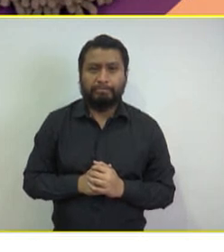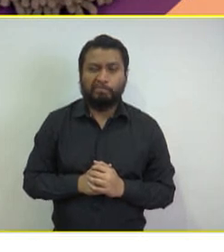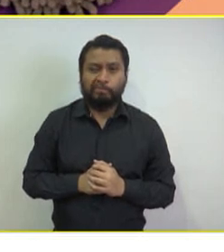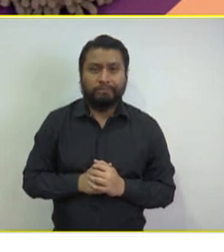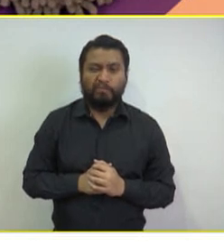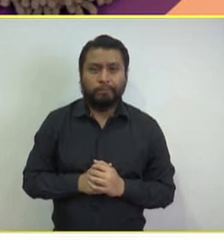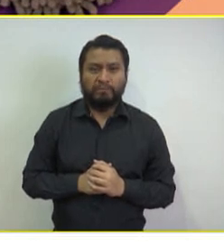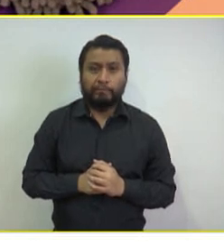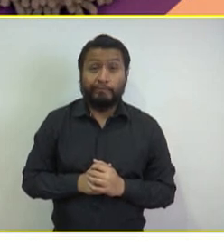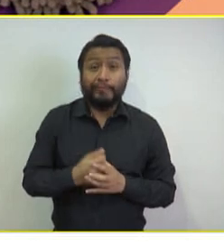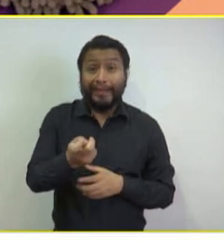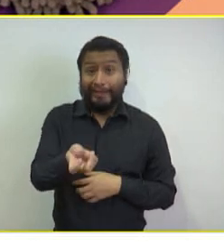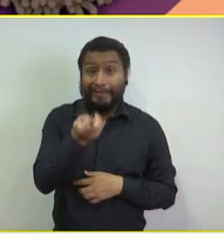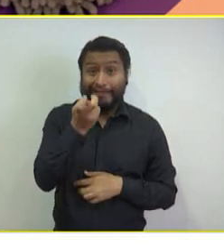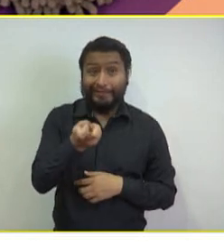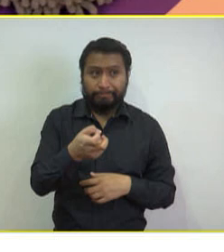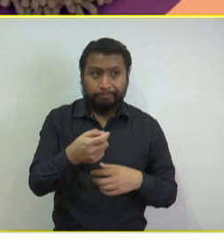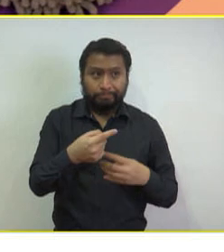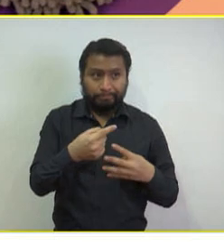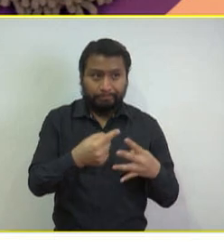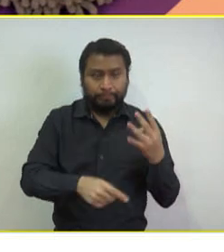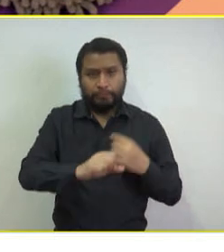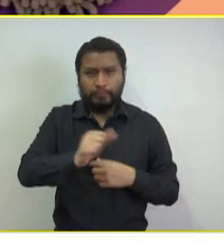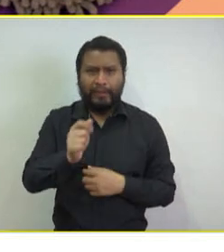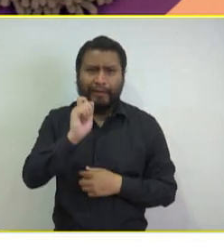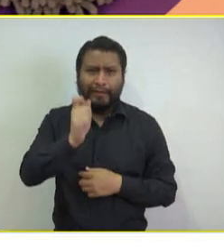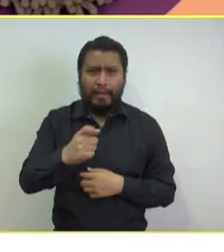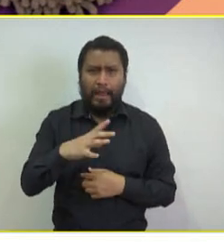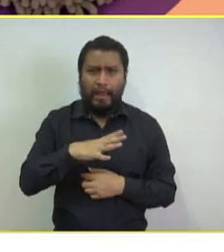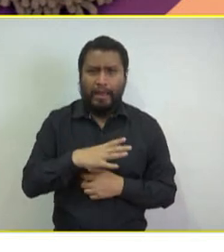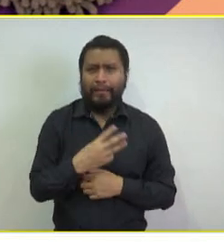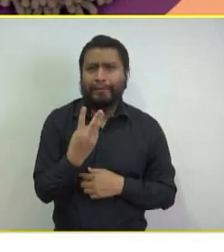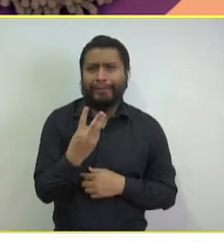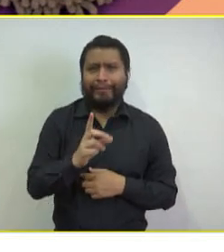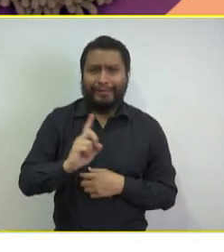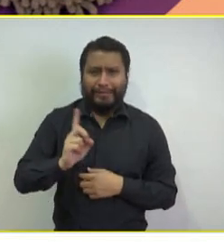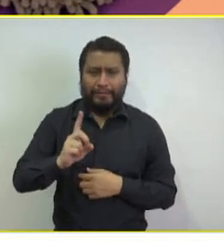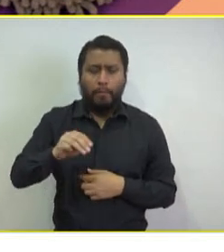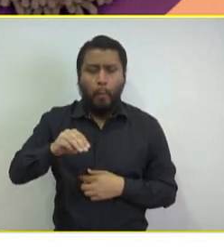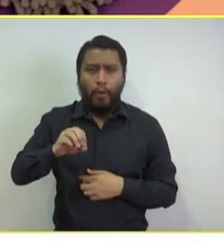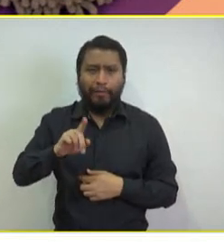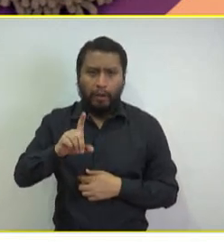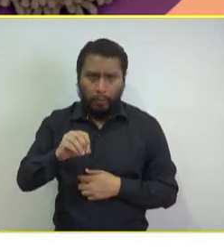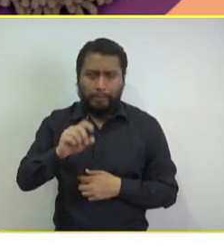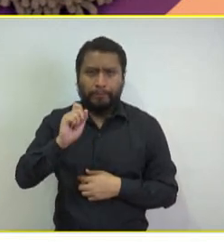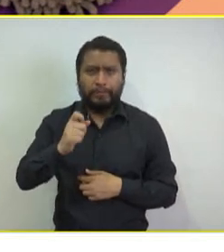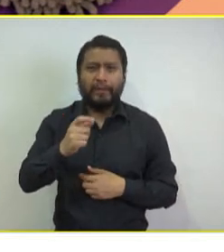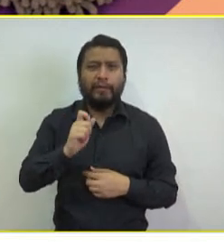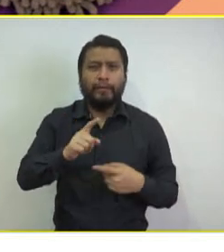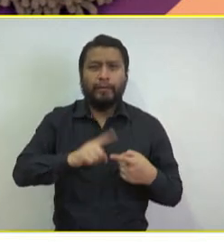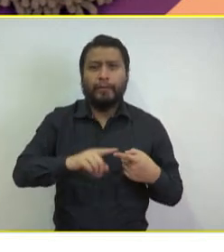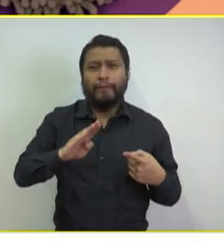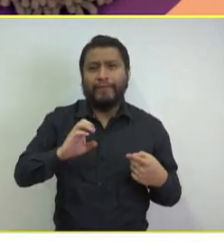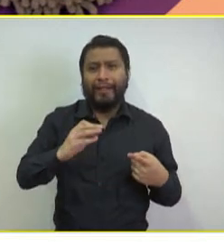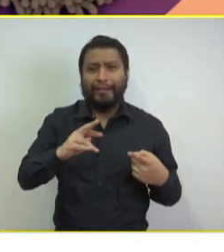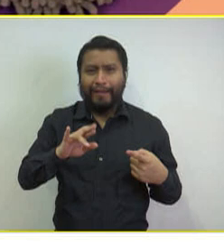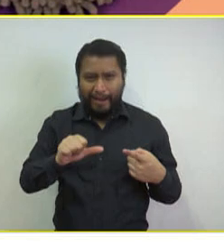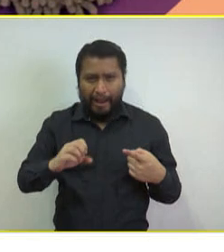Estos otros elementos son unos modelos tridimensionales de una bacteria y de un